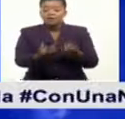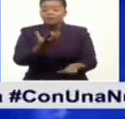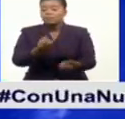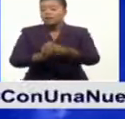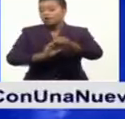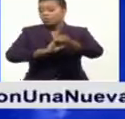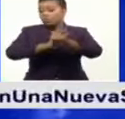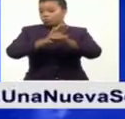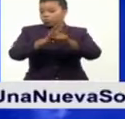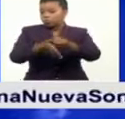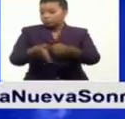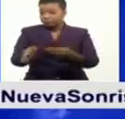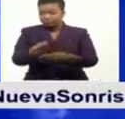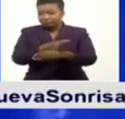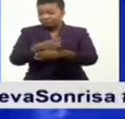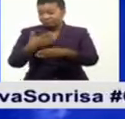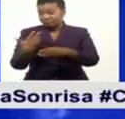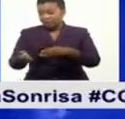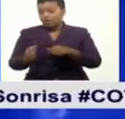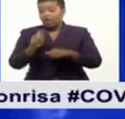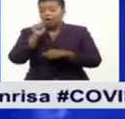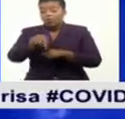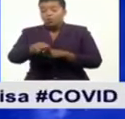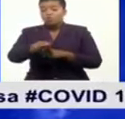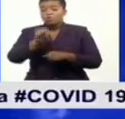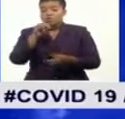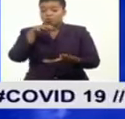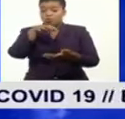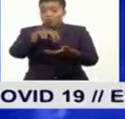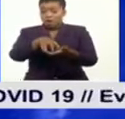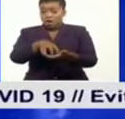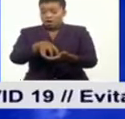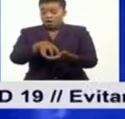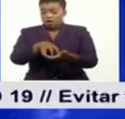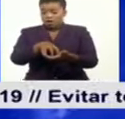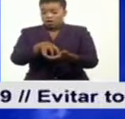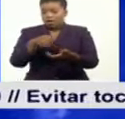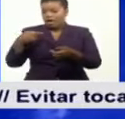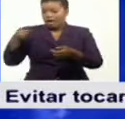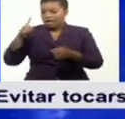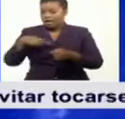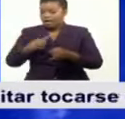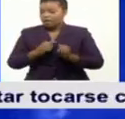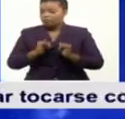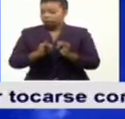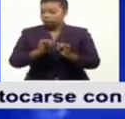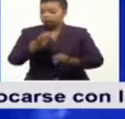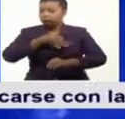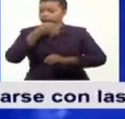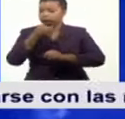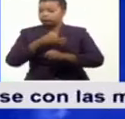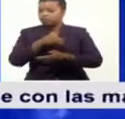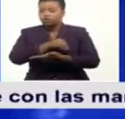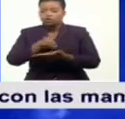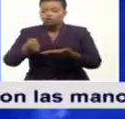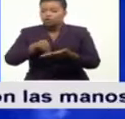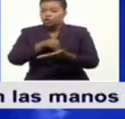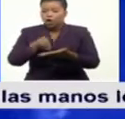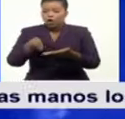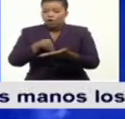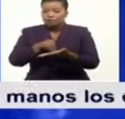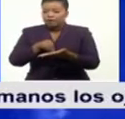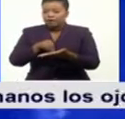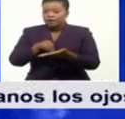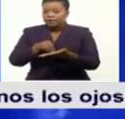decir que se abrió un evento que ya habíamos dicho ayer en el Consejo Popular Bolívar de